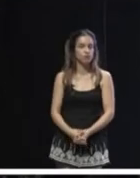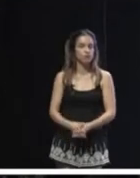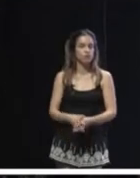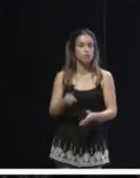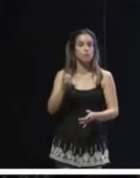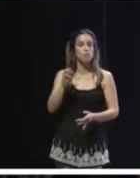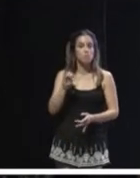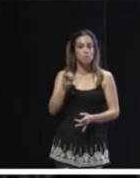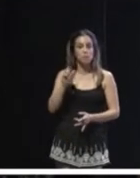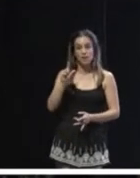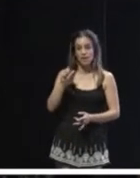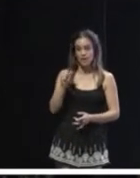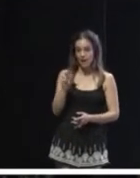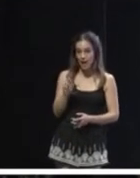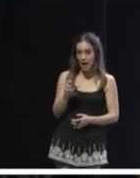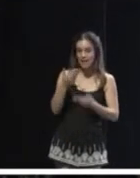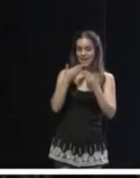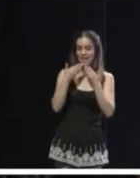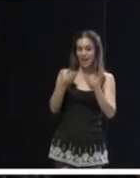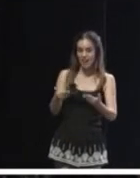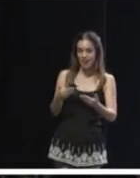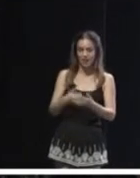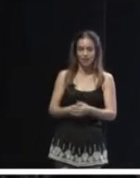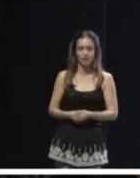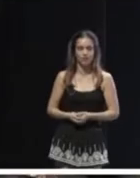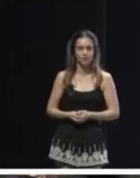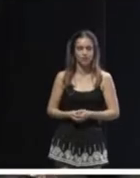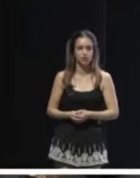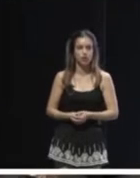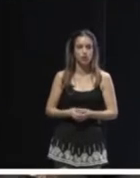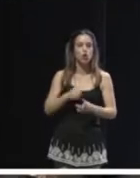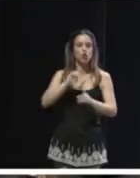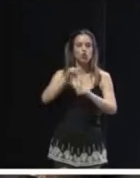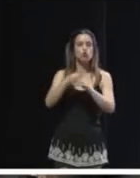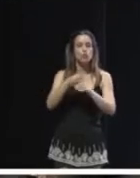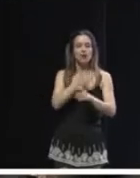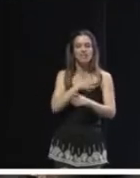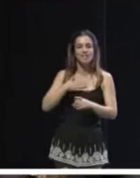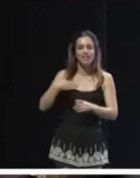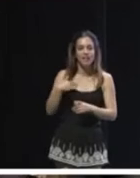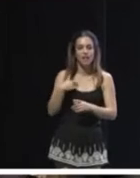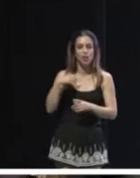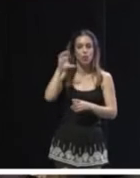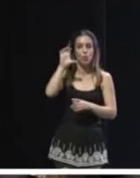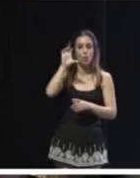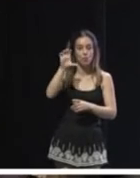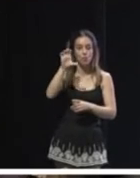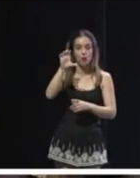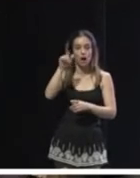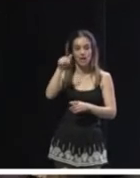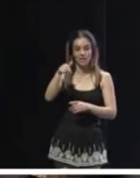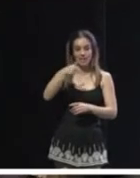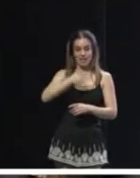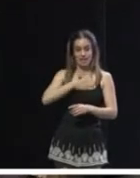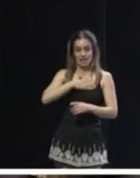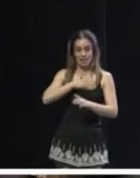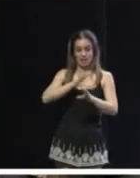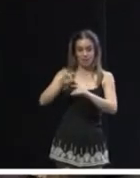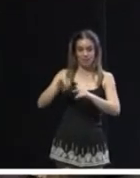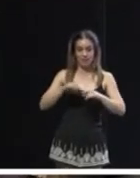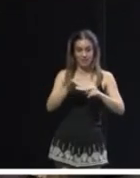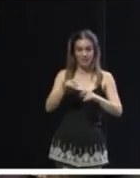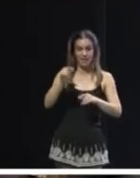Pilar, gracias. Sumar quiere un país en el que mi tierra y la